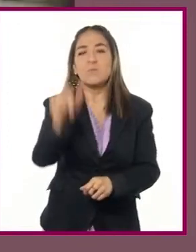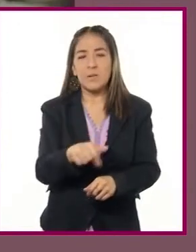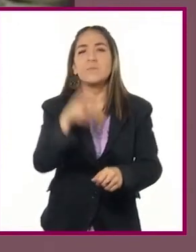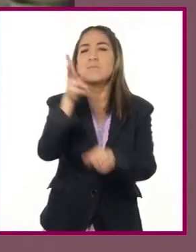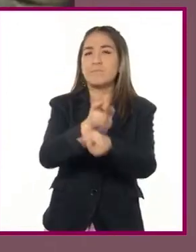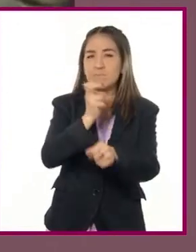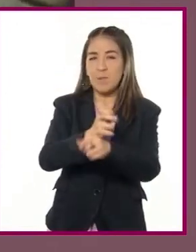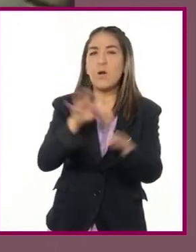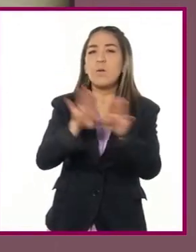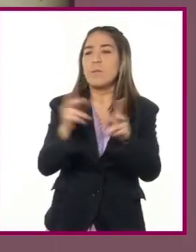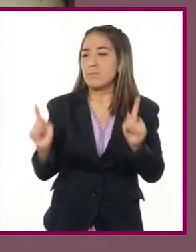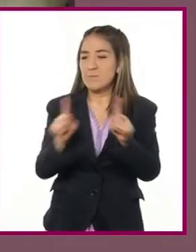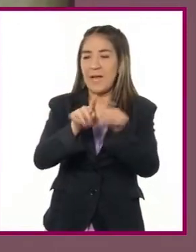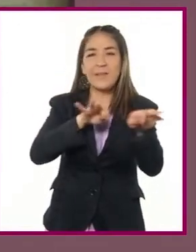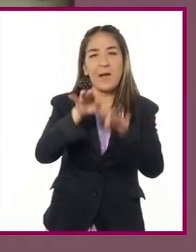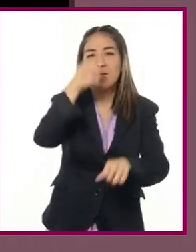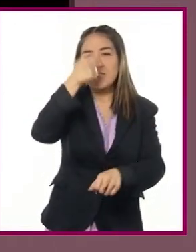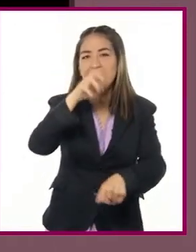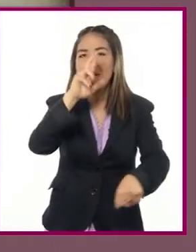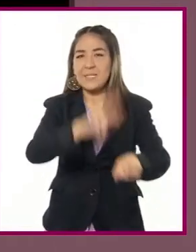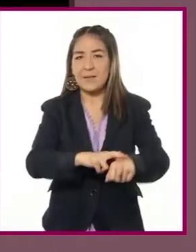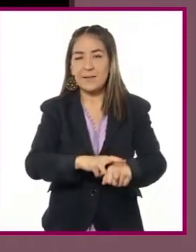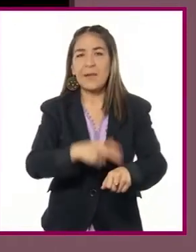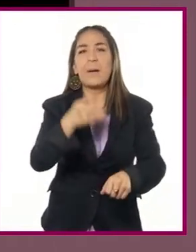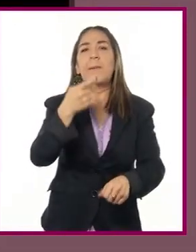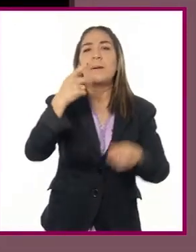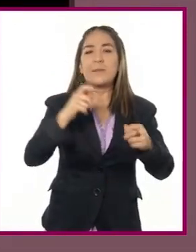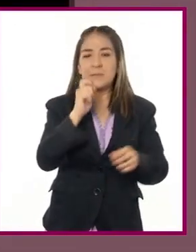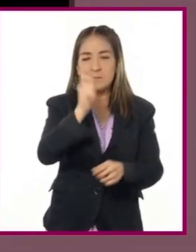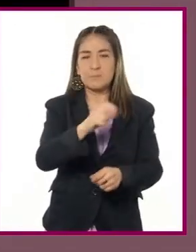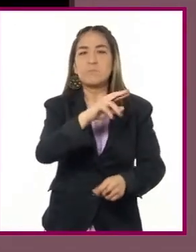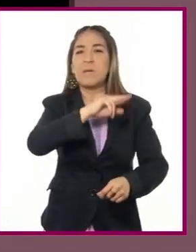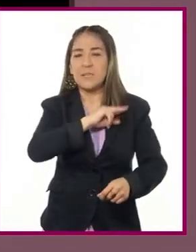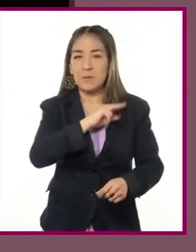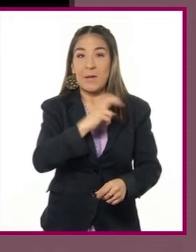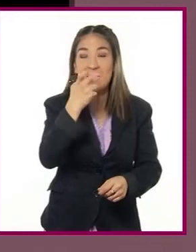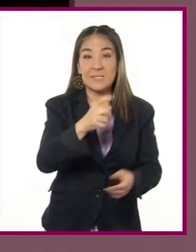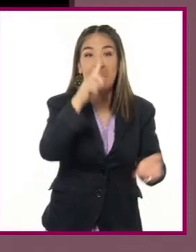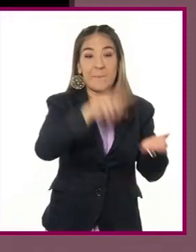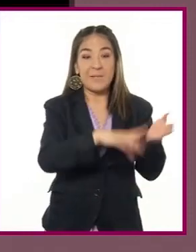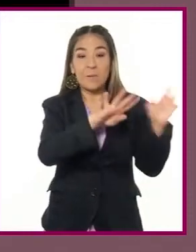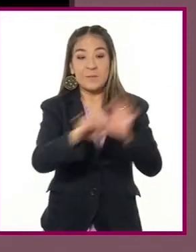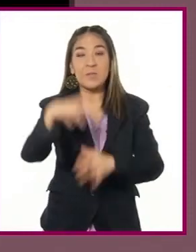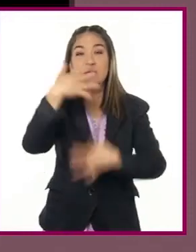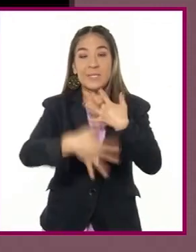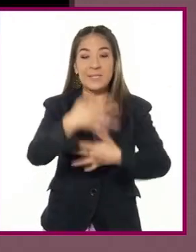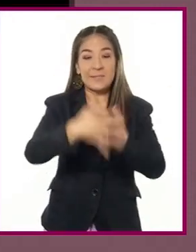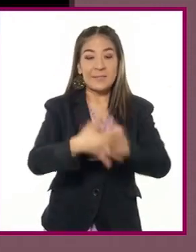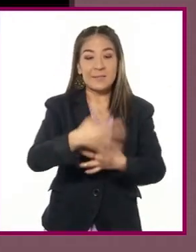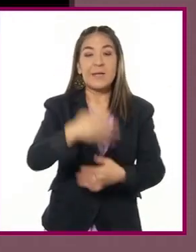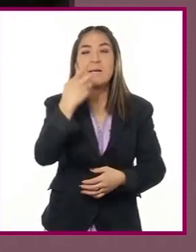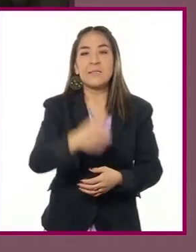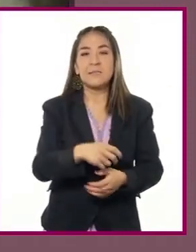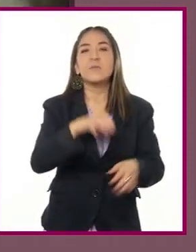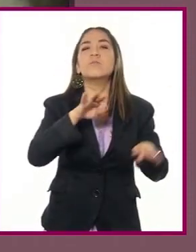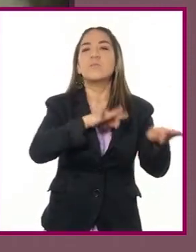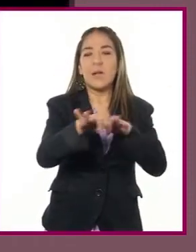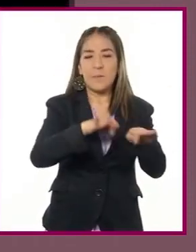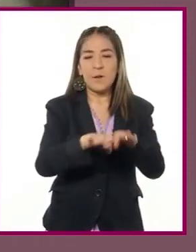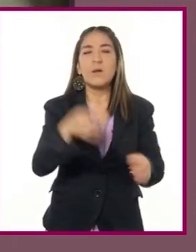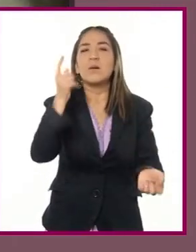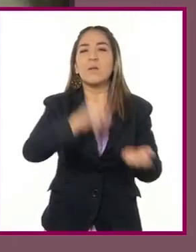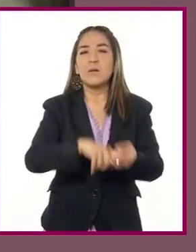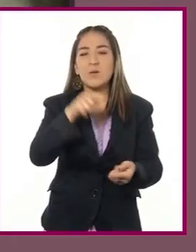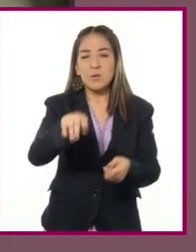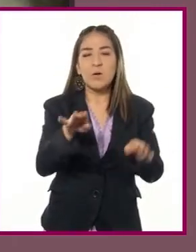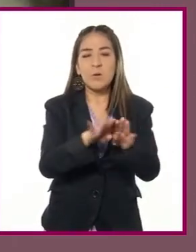colaborar como su secretaria particular. A partir de 1915, publica en la revista Mujer Moderna y es nombrada